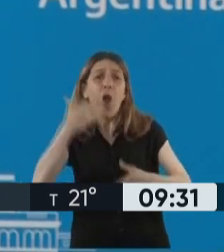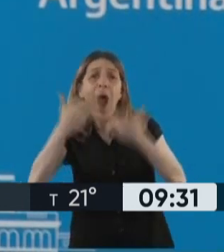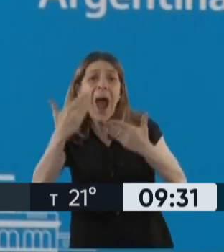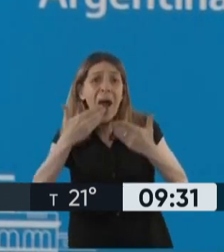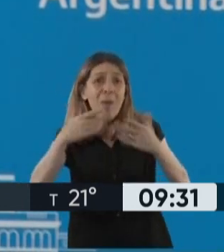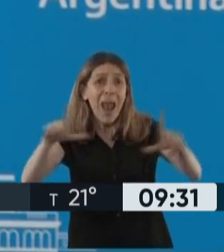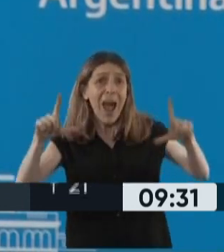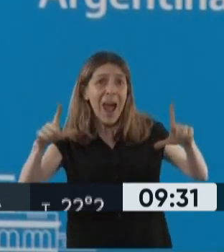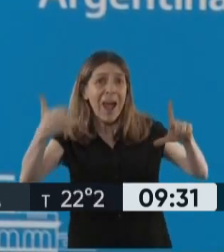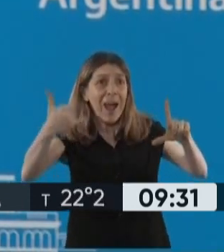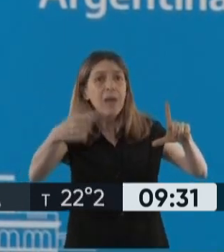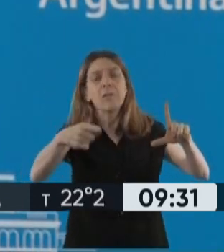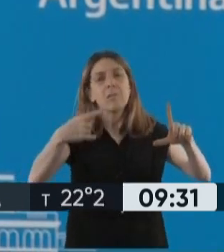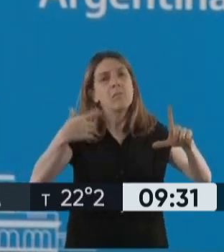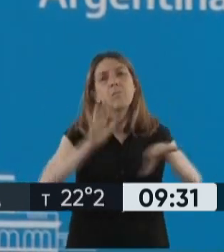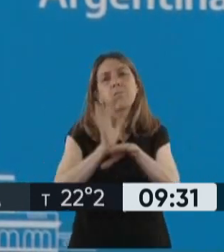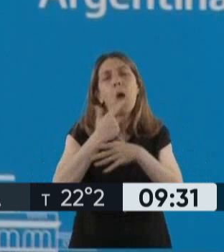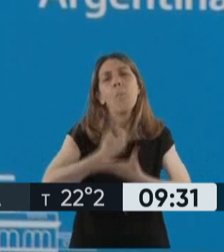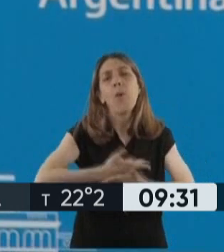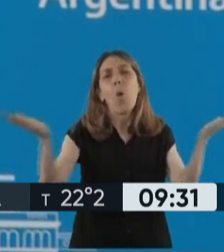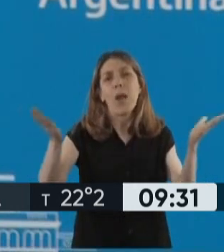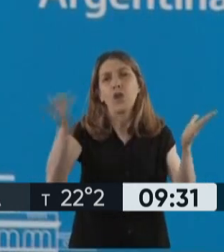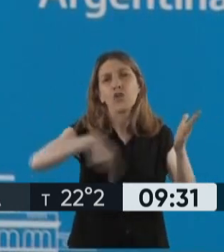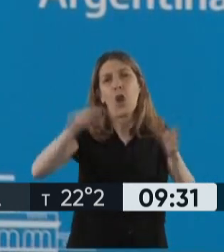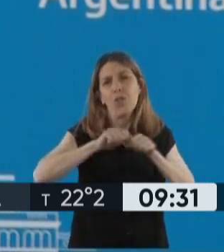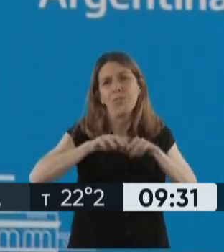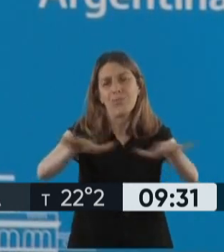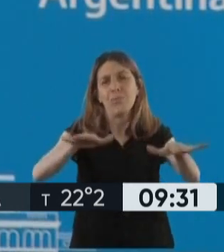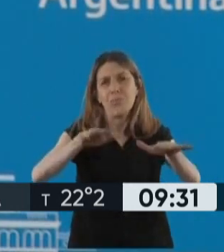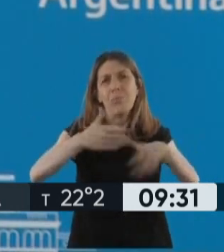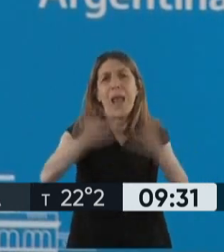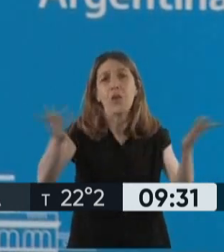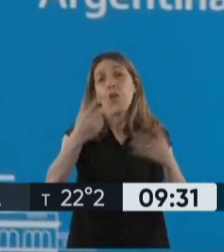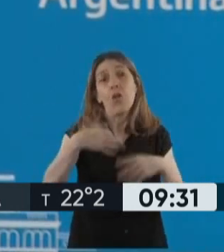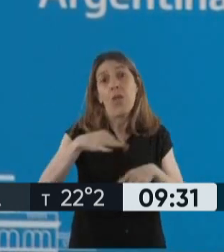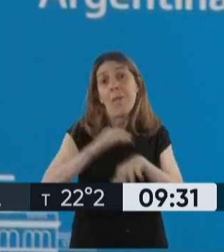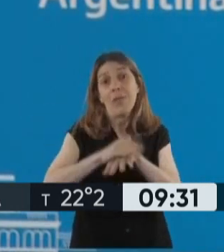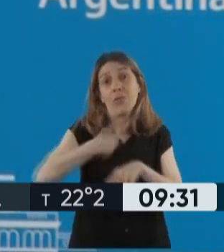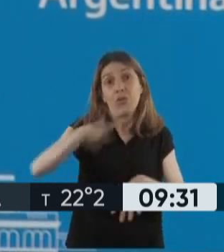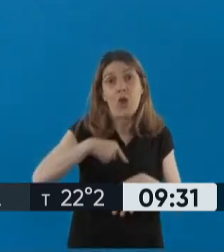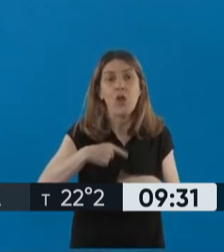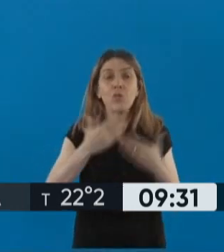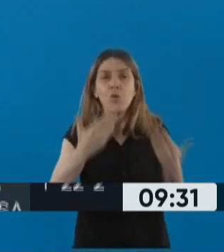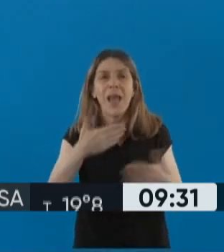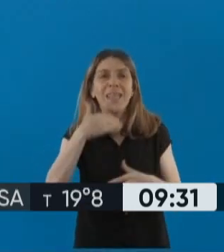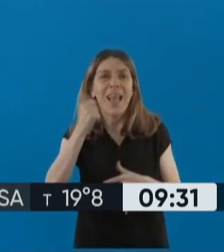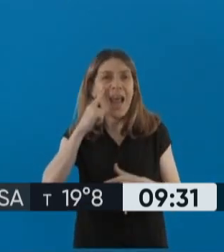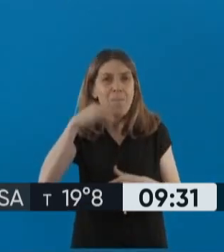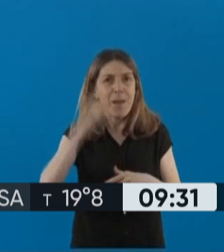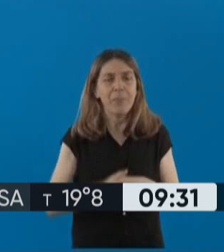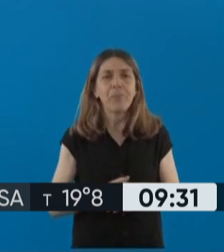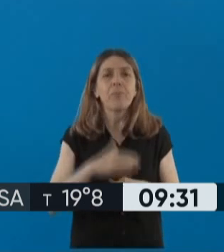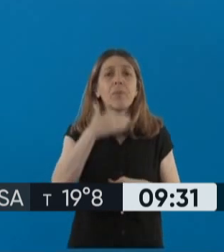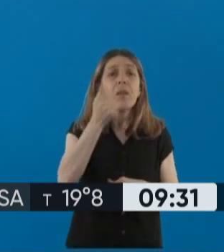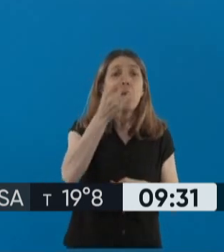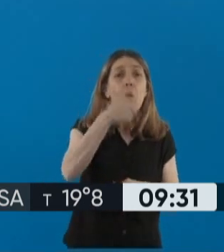la prudencia debería ser mandato para todos nosotras y nosotros. Gracias, Jaime. Juan Pablo